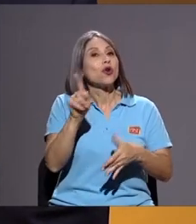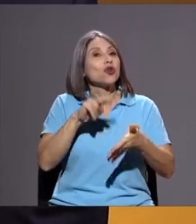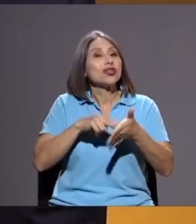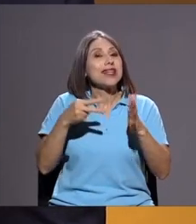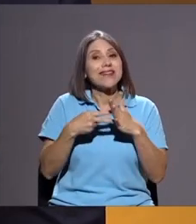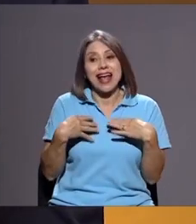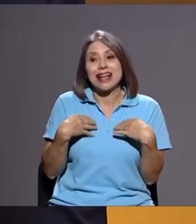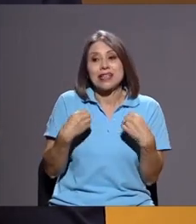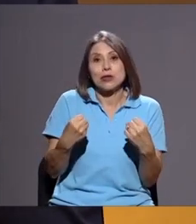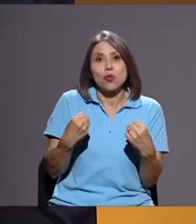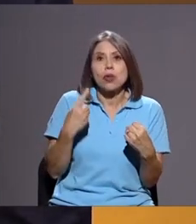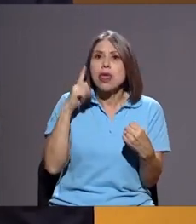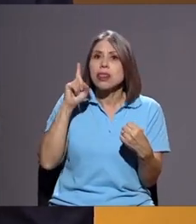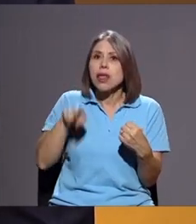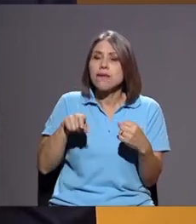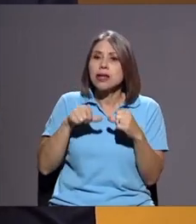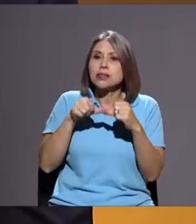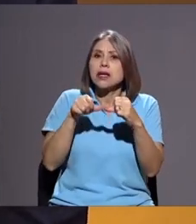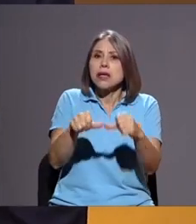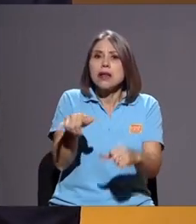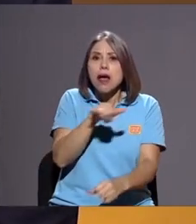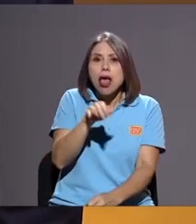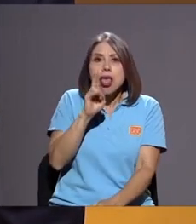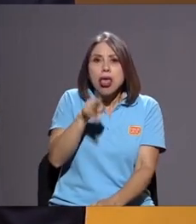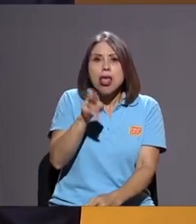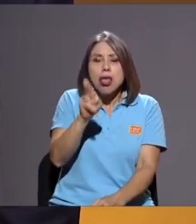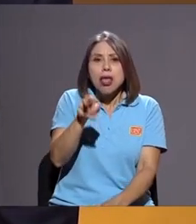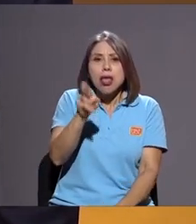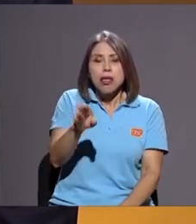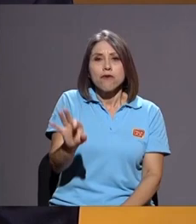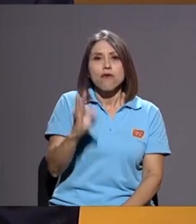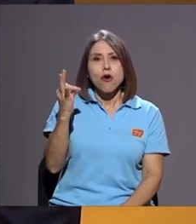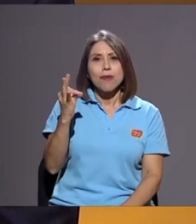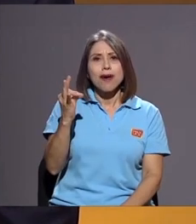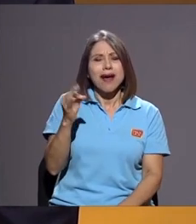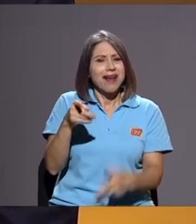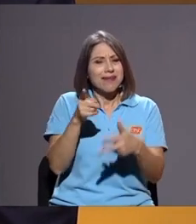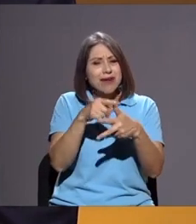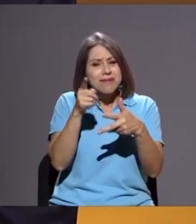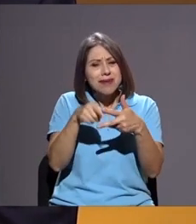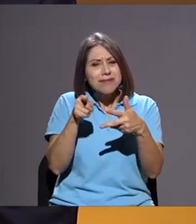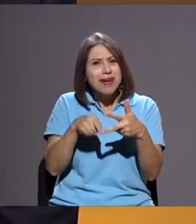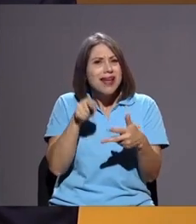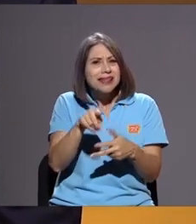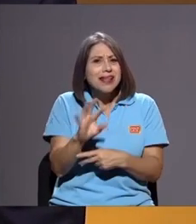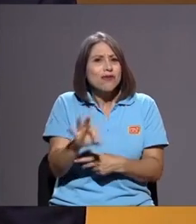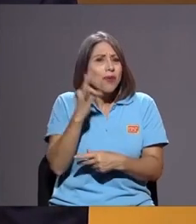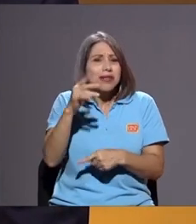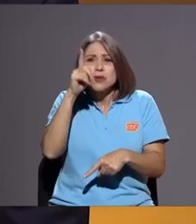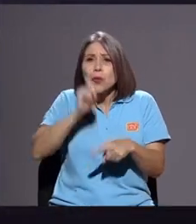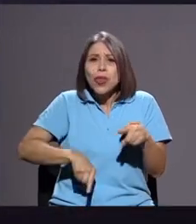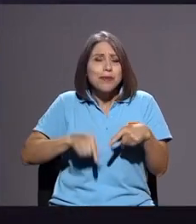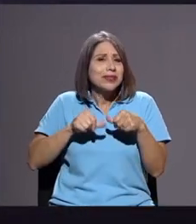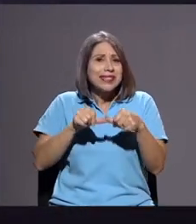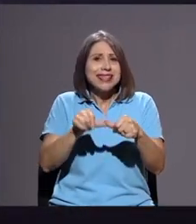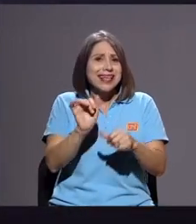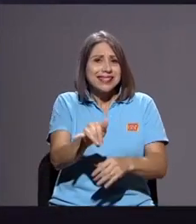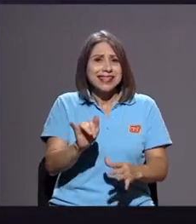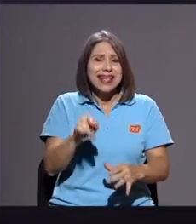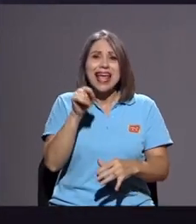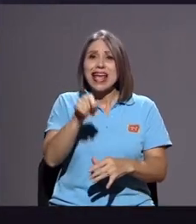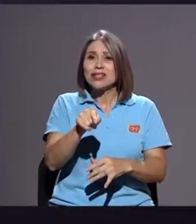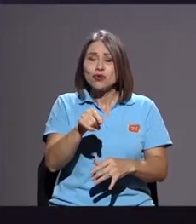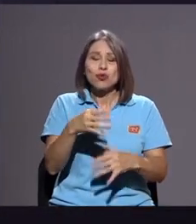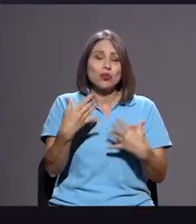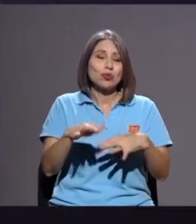que seguir siendo parada en la misma forma porque esas formas ya nos ya no nos dan espacio para poder seguir siendo son fórmulas muy